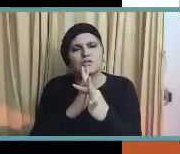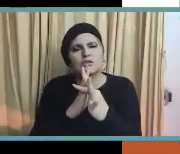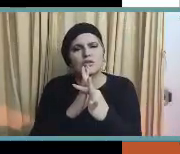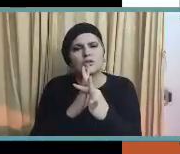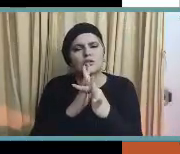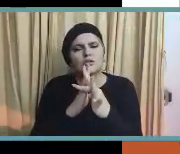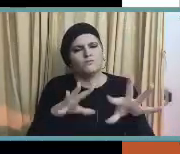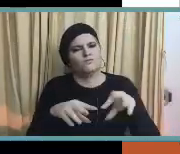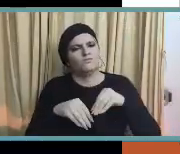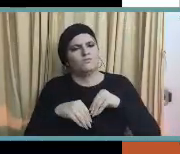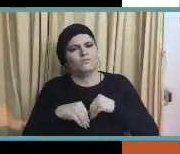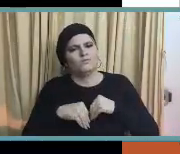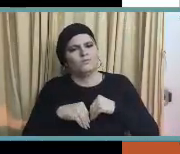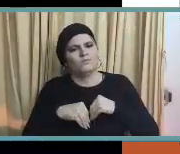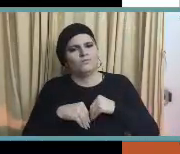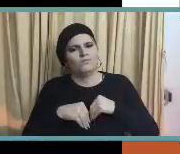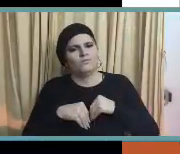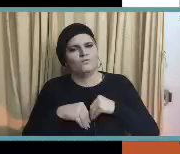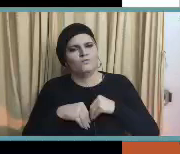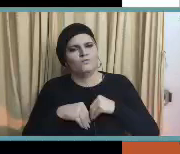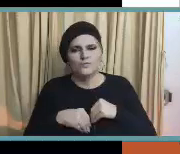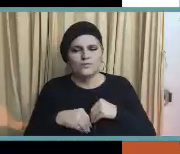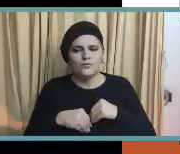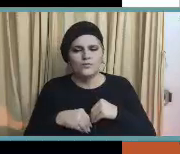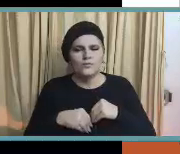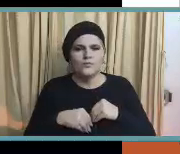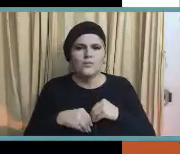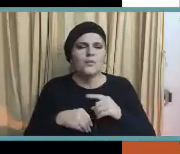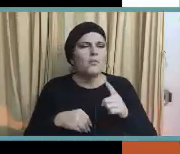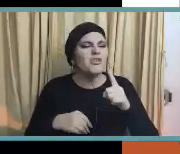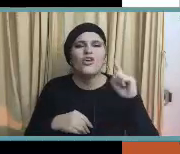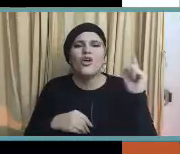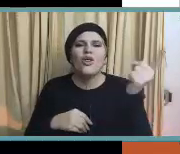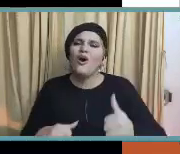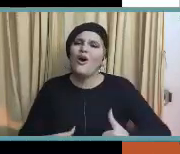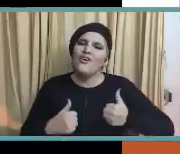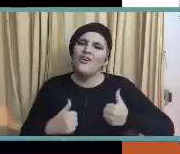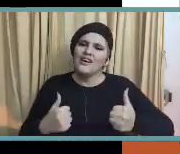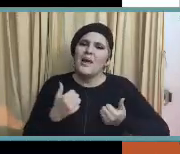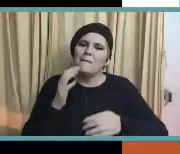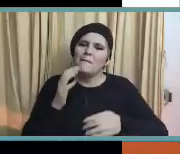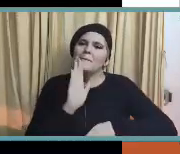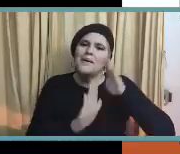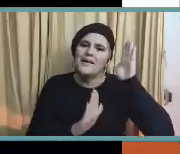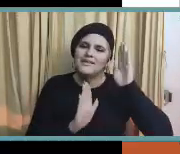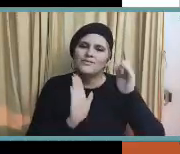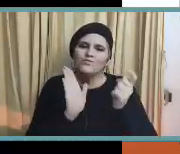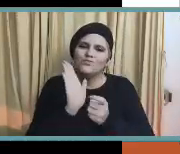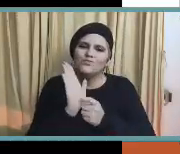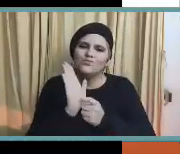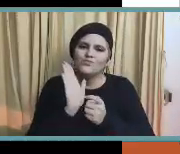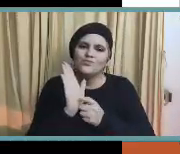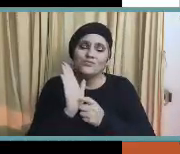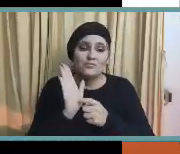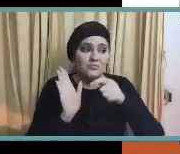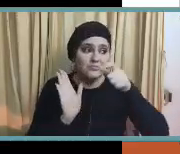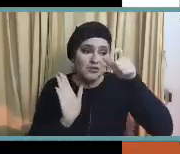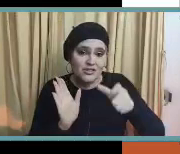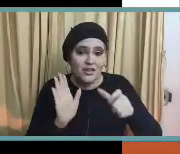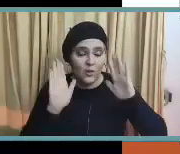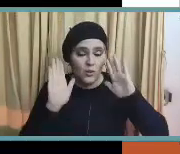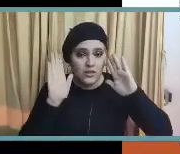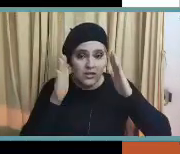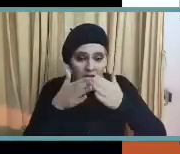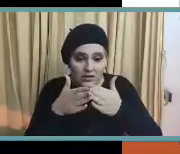el mundo de los jóvenes, especialmente con autistas, es hablar